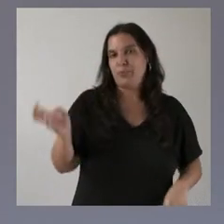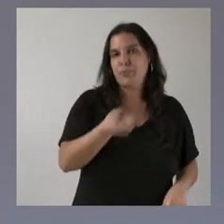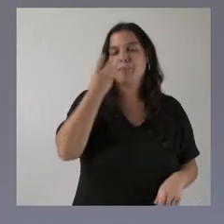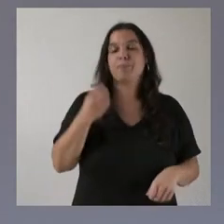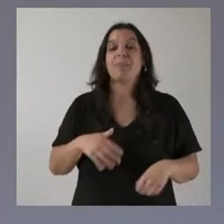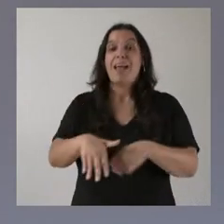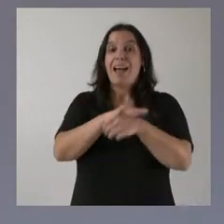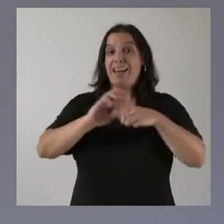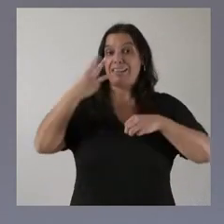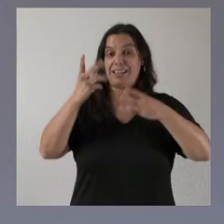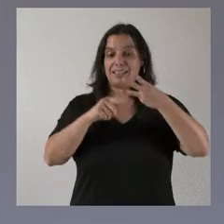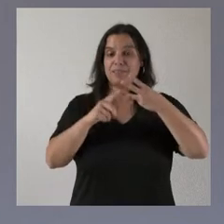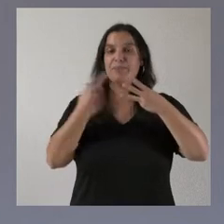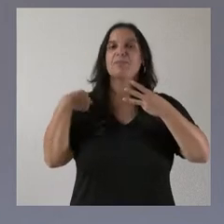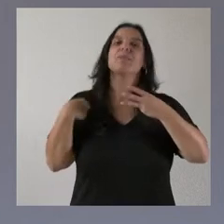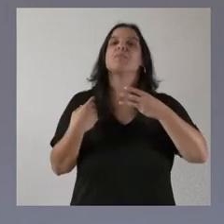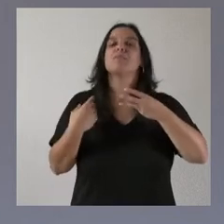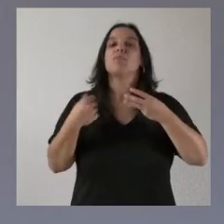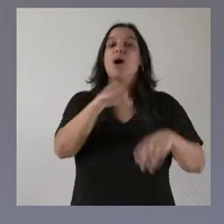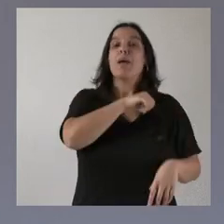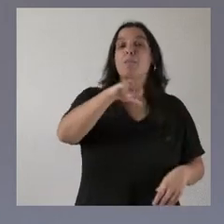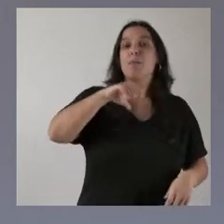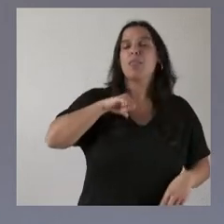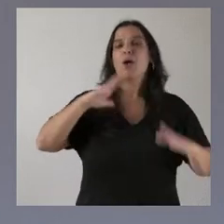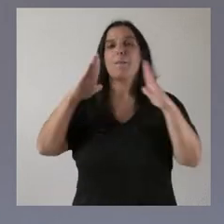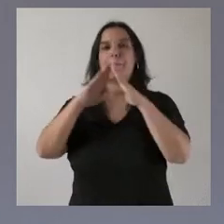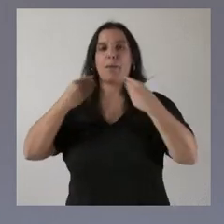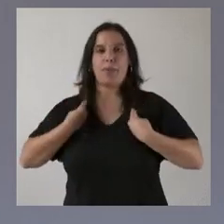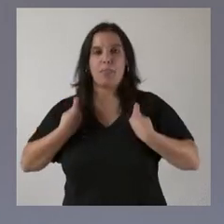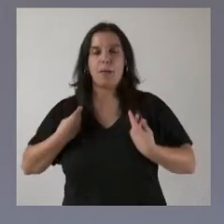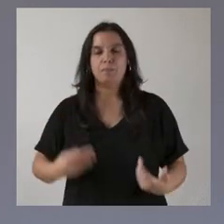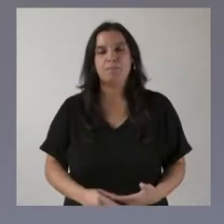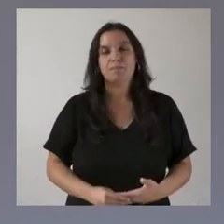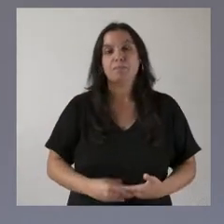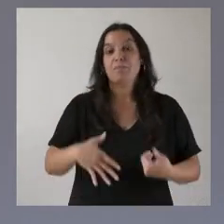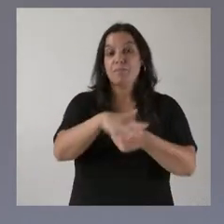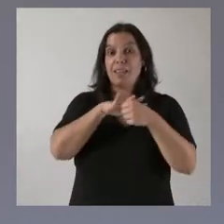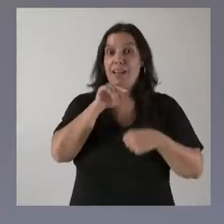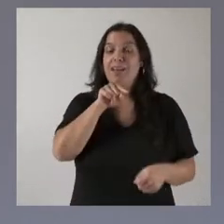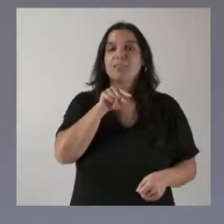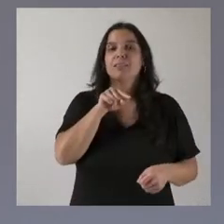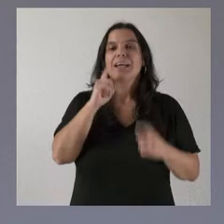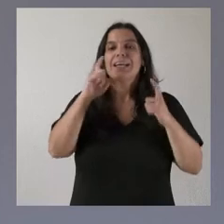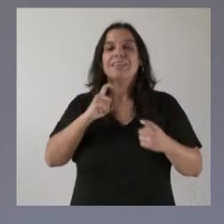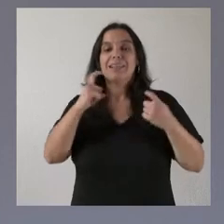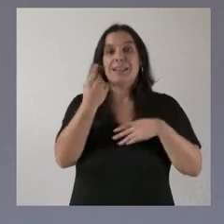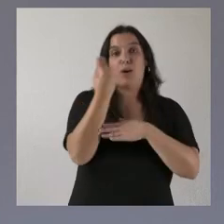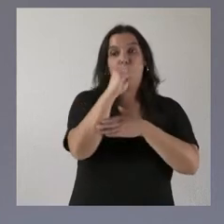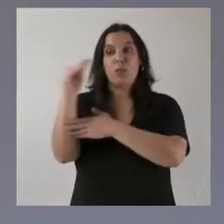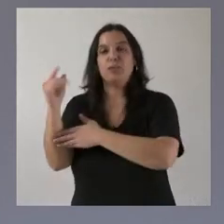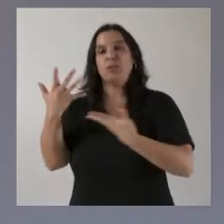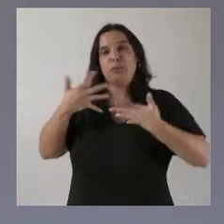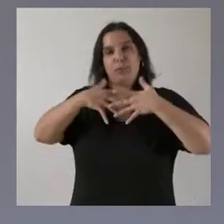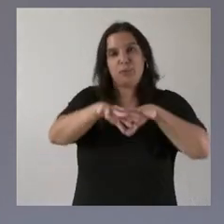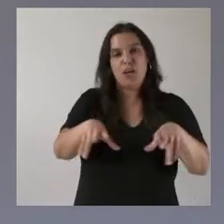la tercera de las áreas es la emancipación y la vivienda área que trata de integrar a la juventud en la sociedad de